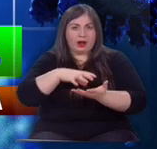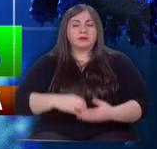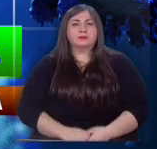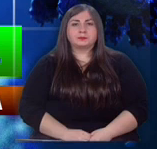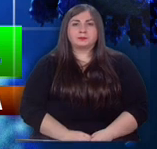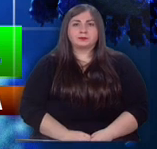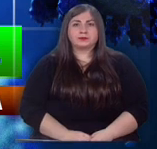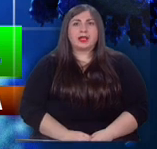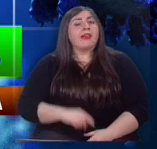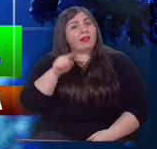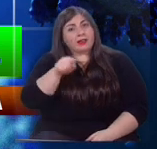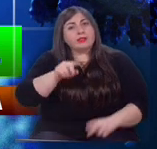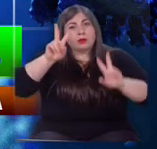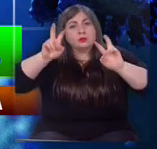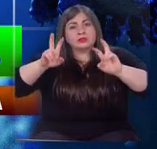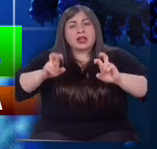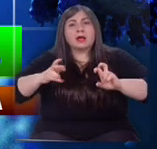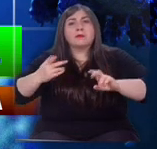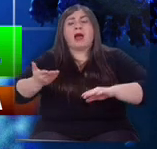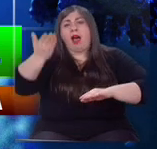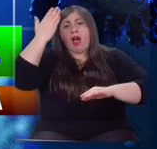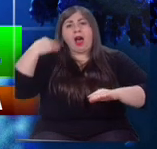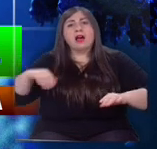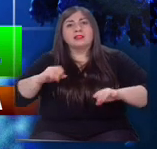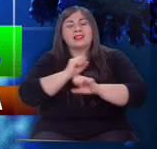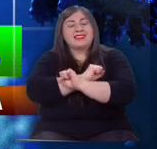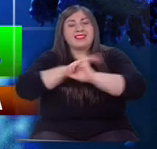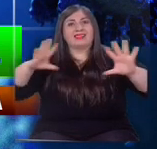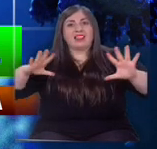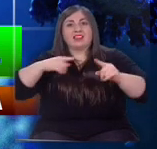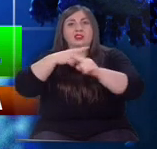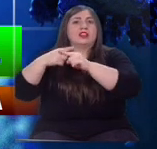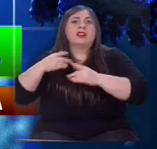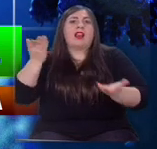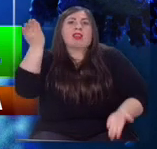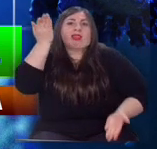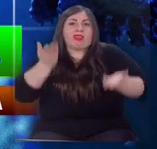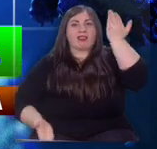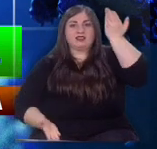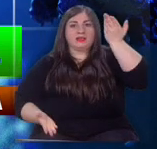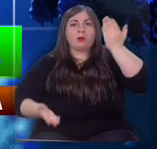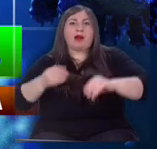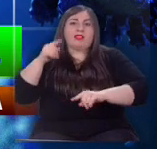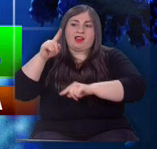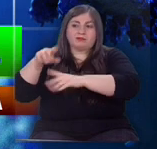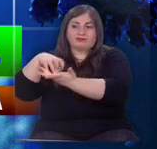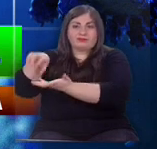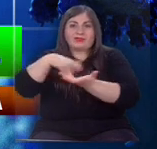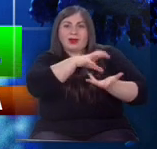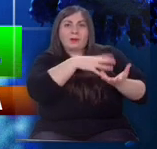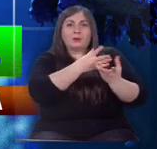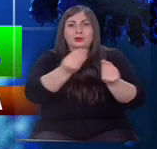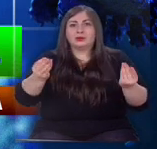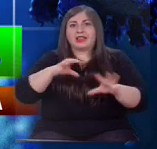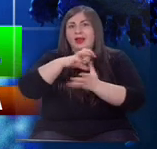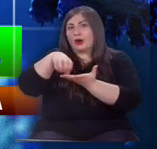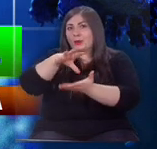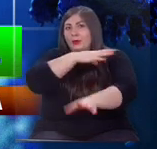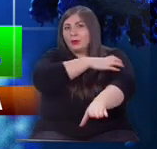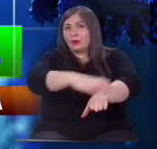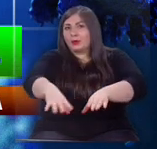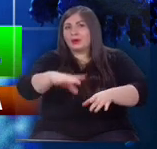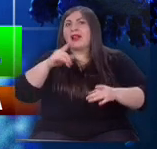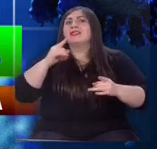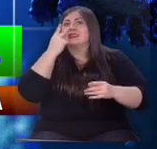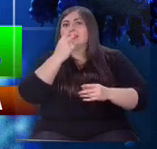este es un tema que ha estado presente desde el estallido social, ¿no? La inequidad territorial, probablemente desde muchas comunas del país se ve mejor la